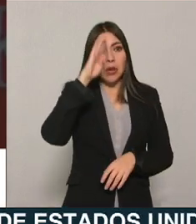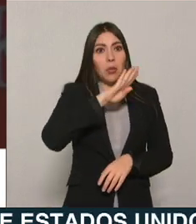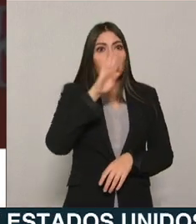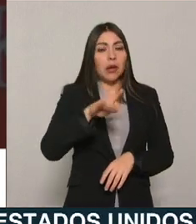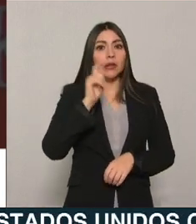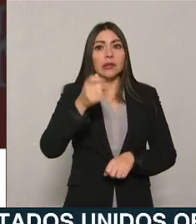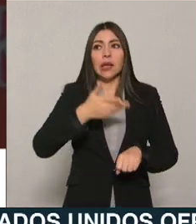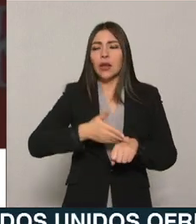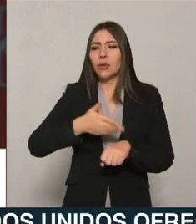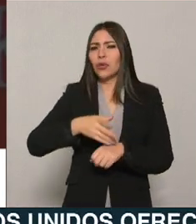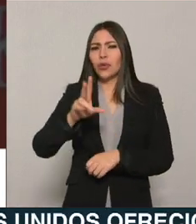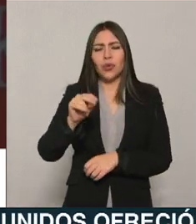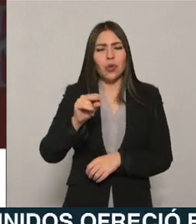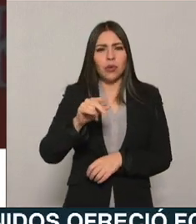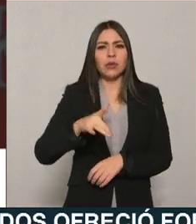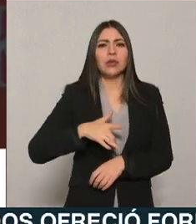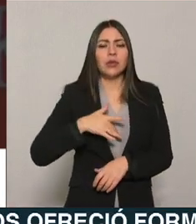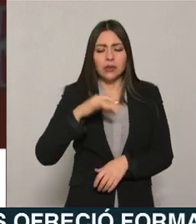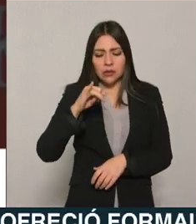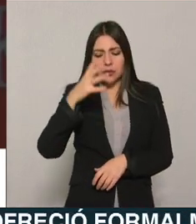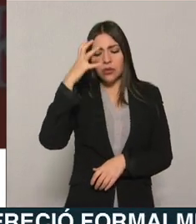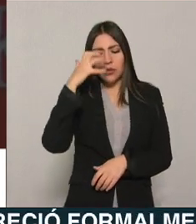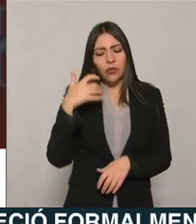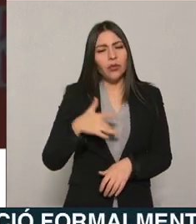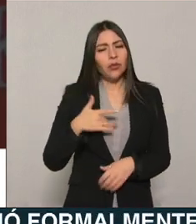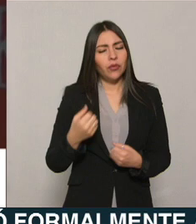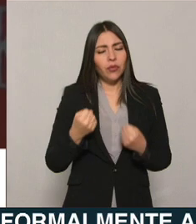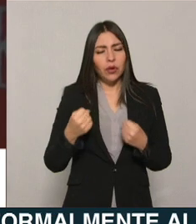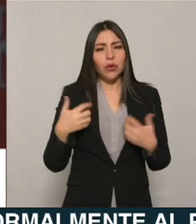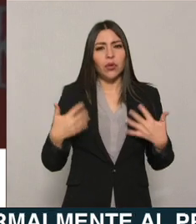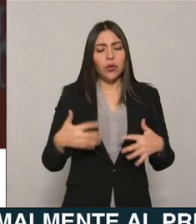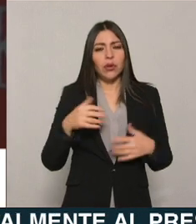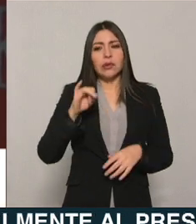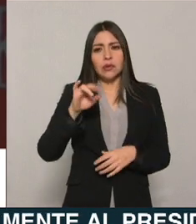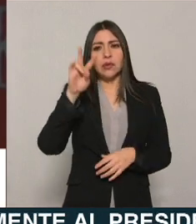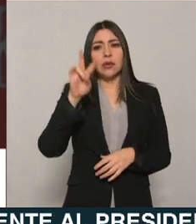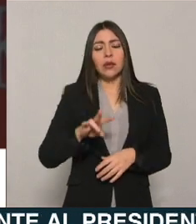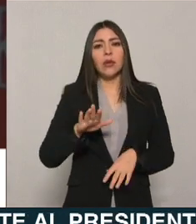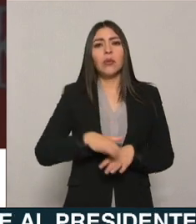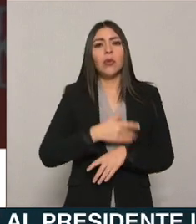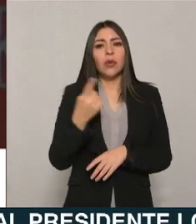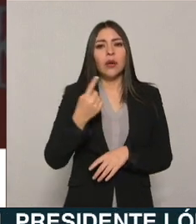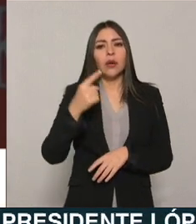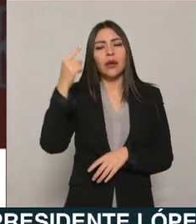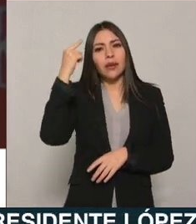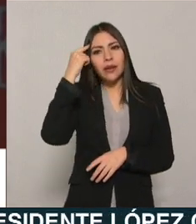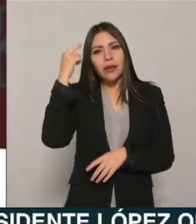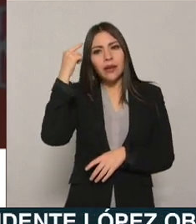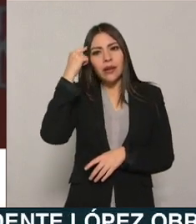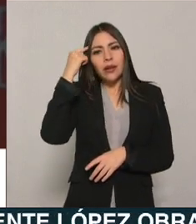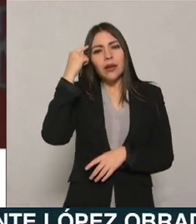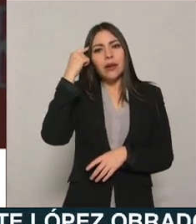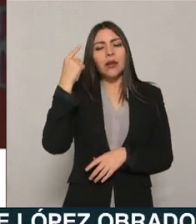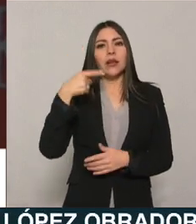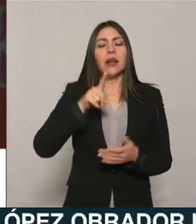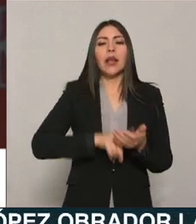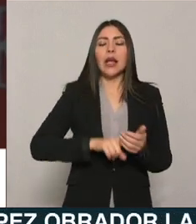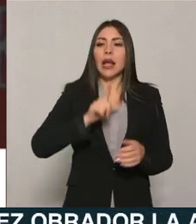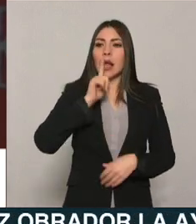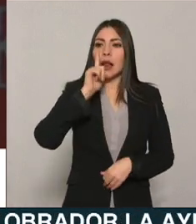y, como dije, duele mucho y cuesta mucho trabajo asimilarlo porque la mente, la psique, el